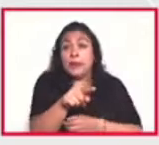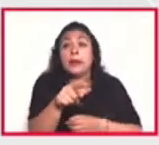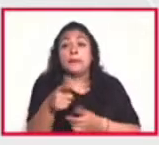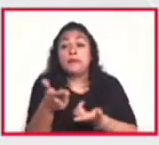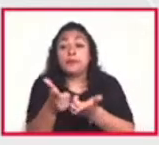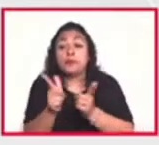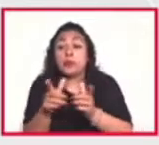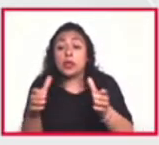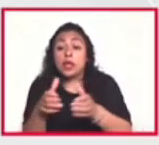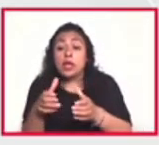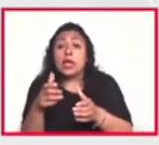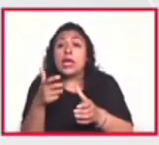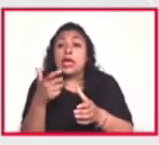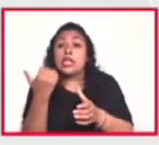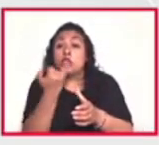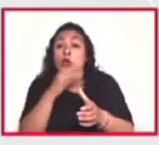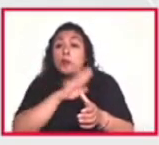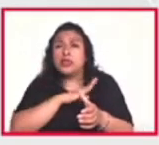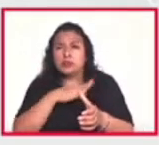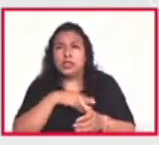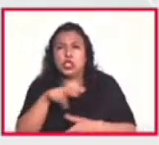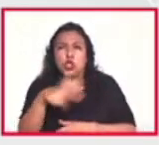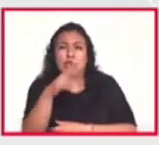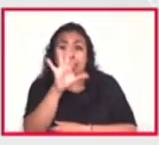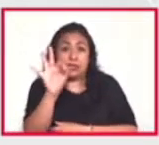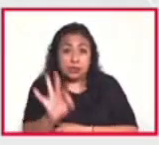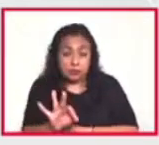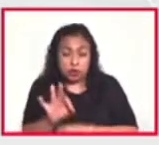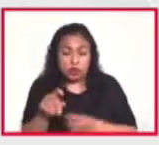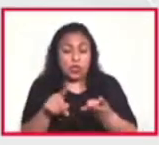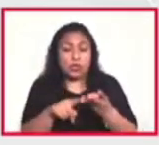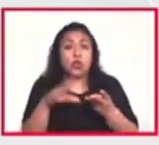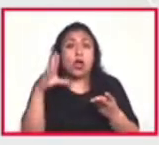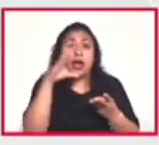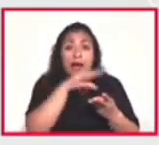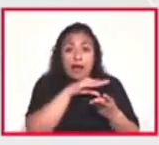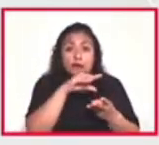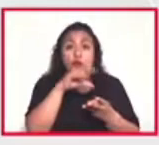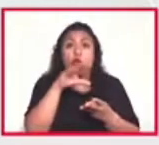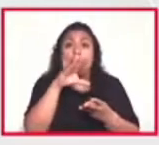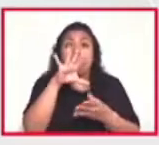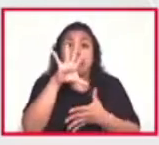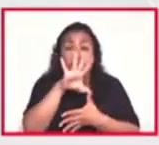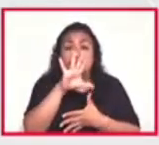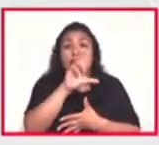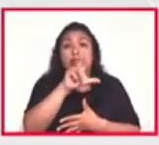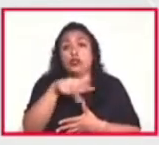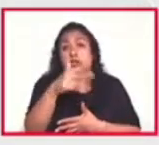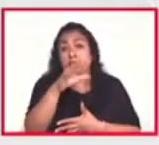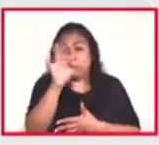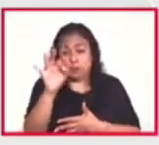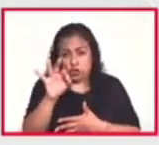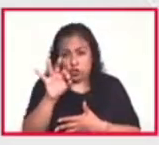votantes hispanos representa el 13% y los afroamericanos otro 13%. De hecho, los